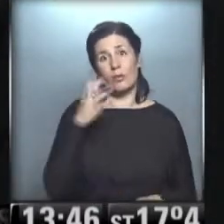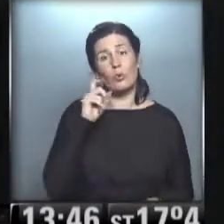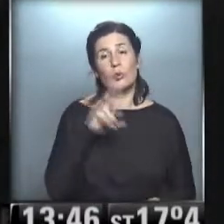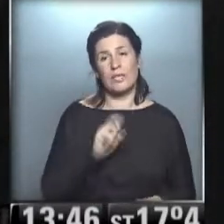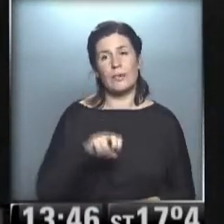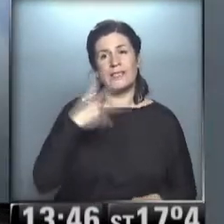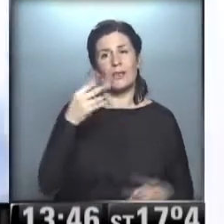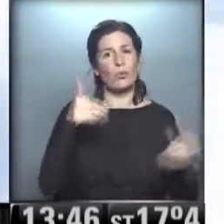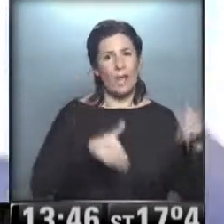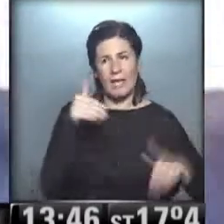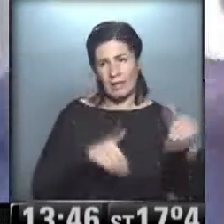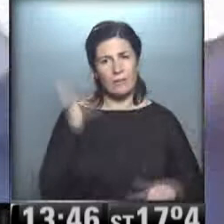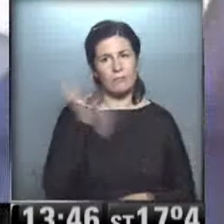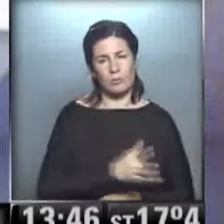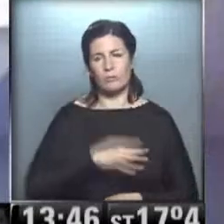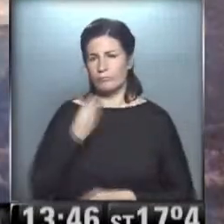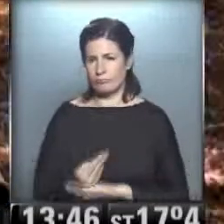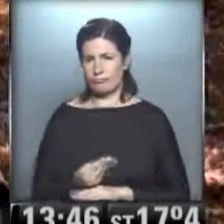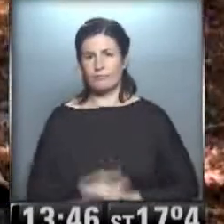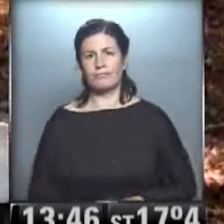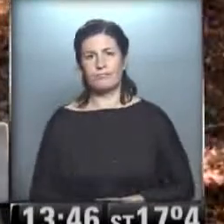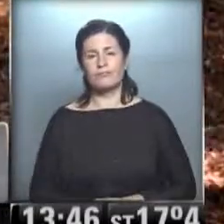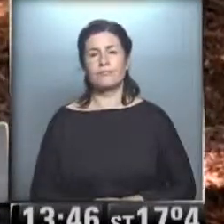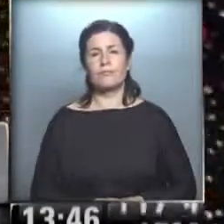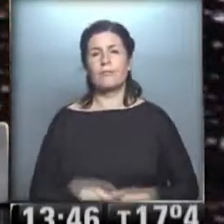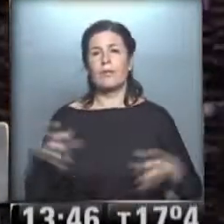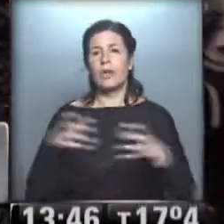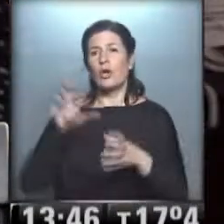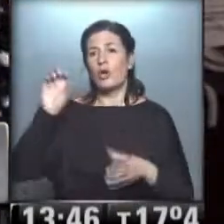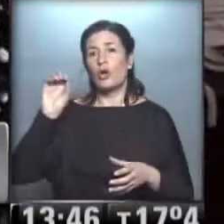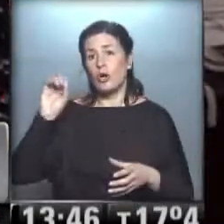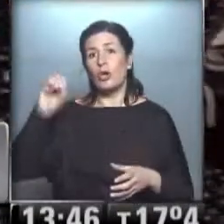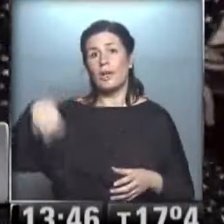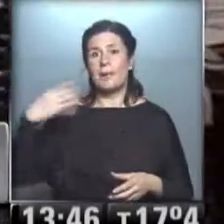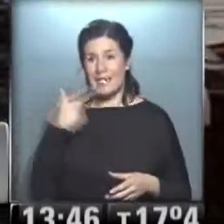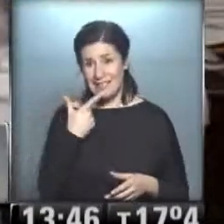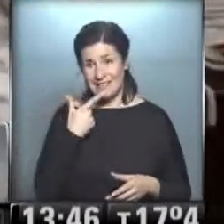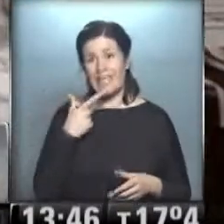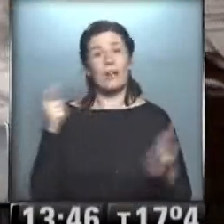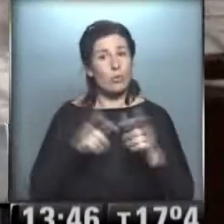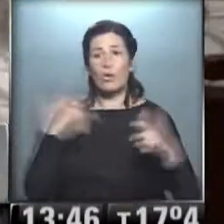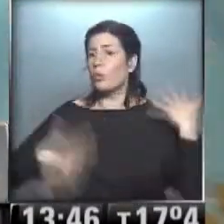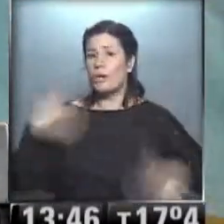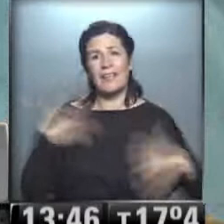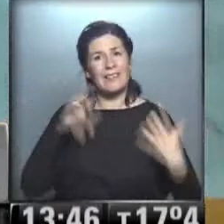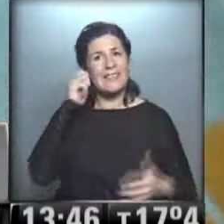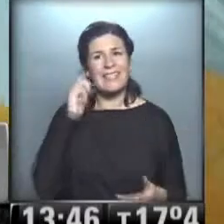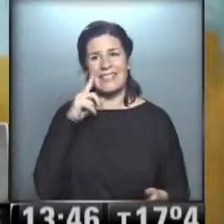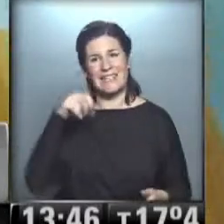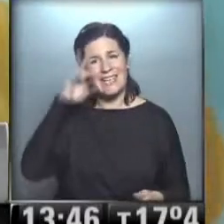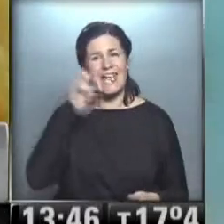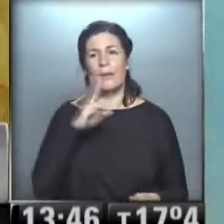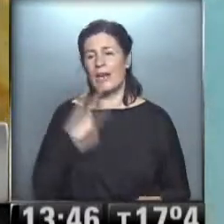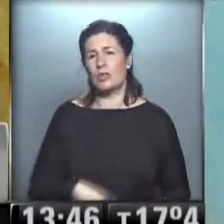pasado 15 de junio. La Organización Mundial de la Salud celebra en Ginebra una reunión urgente para determinar si se decreta